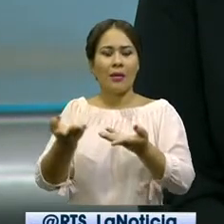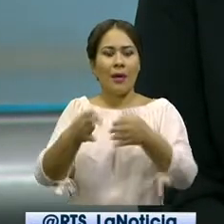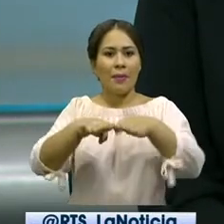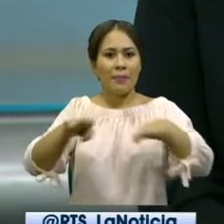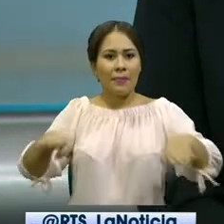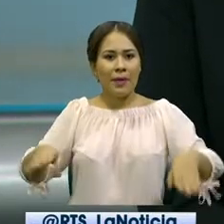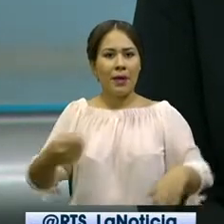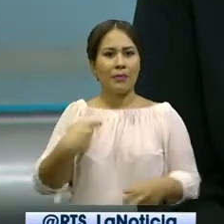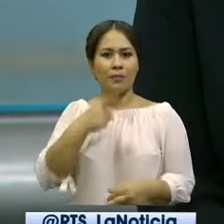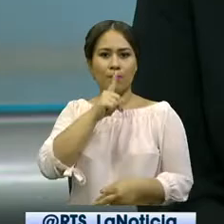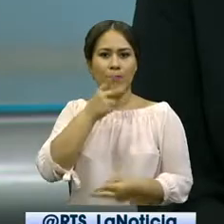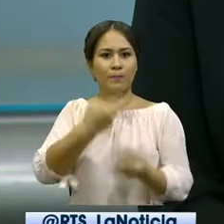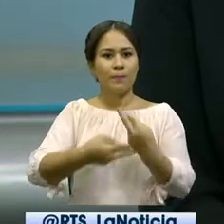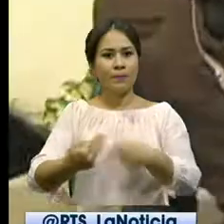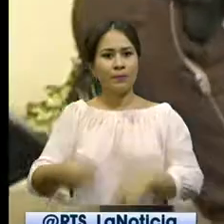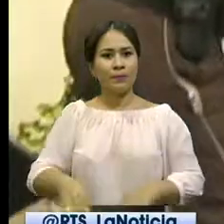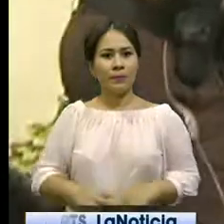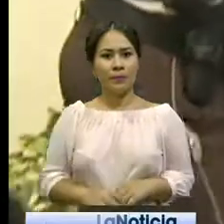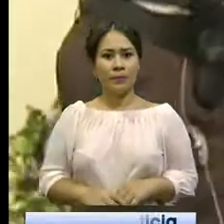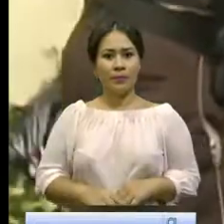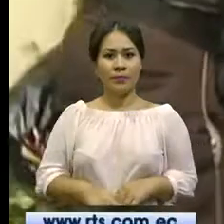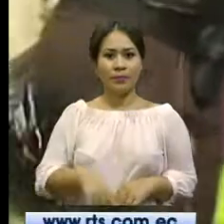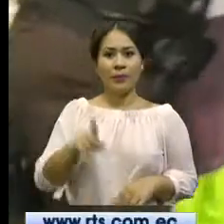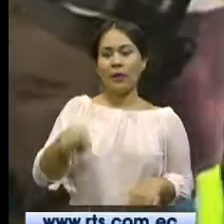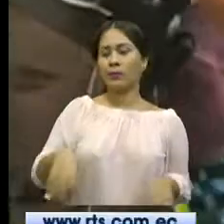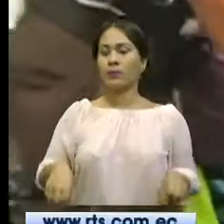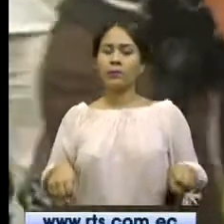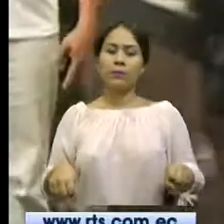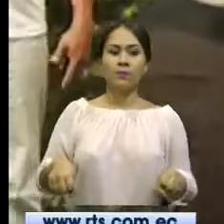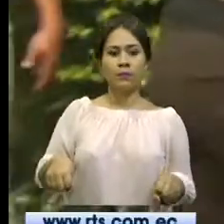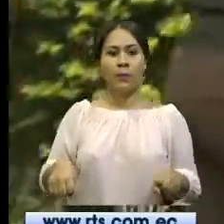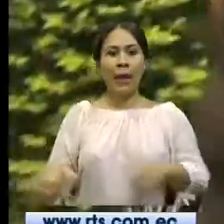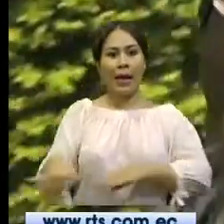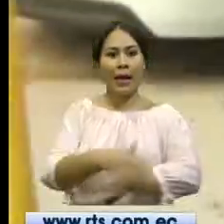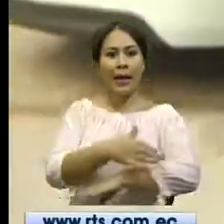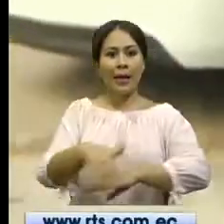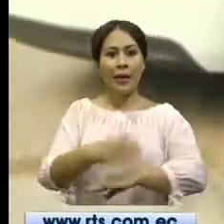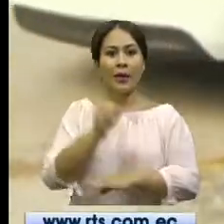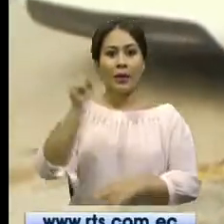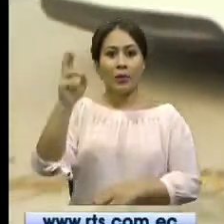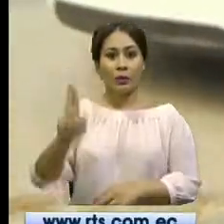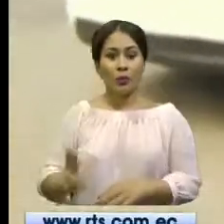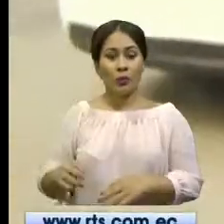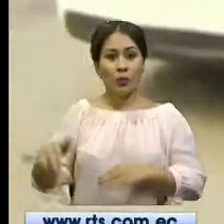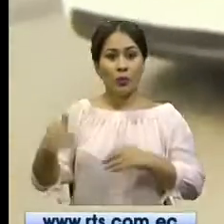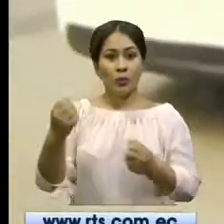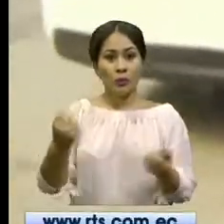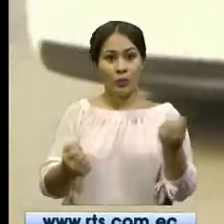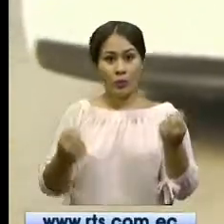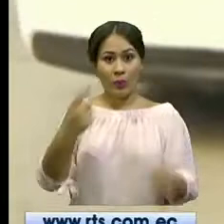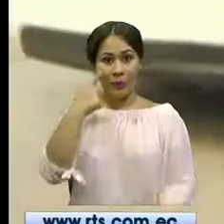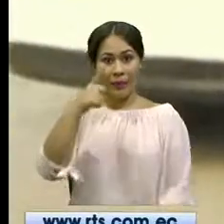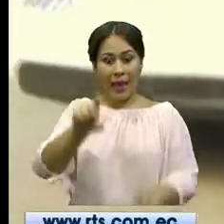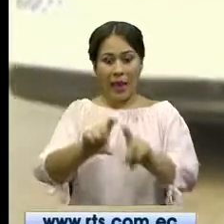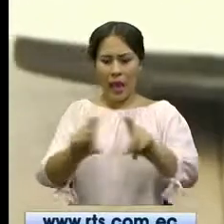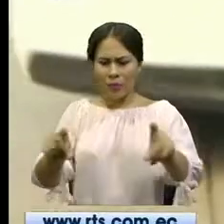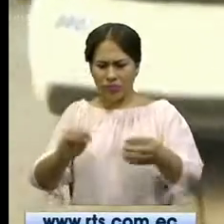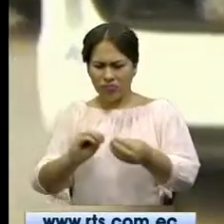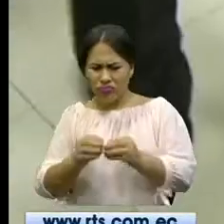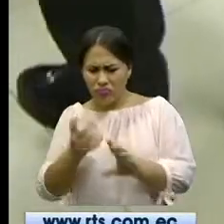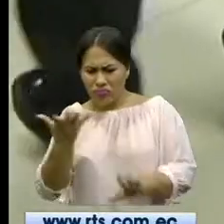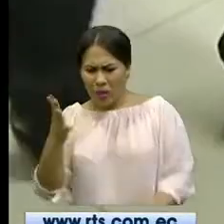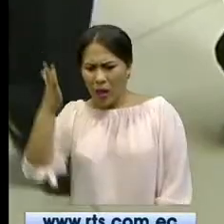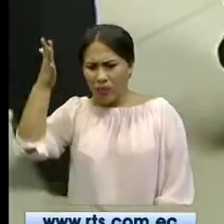bahía. Iban campantes por una calle del sur de Guayaquil en un automóvil, sin placas y con vidrios